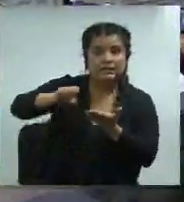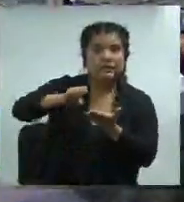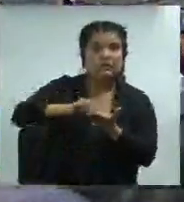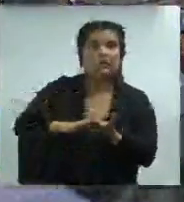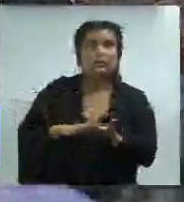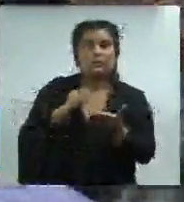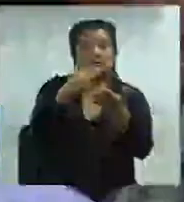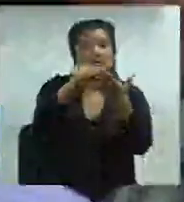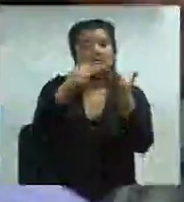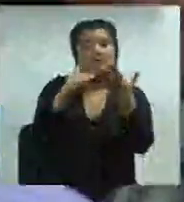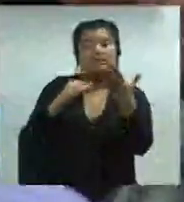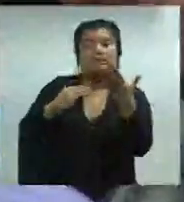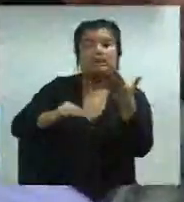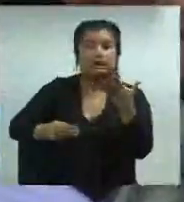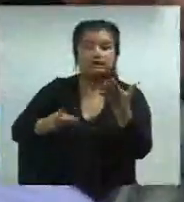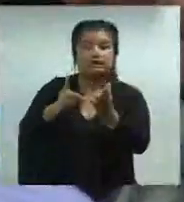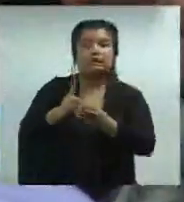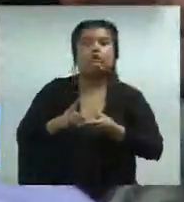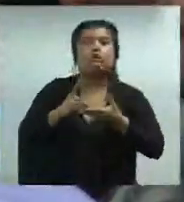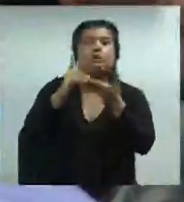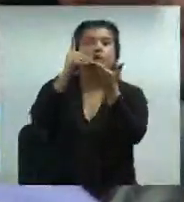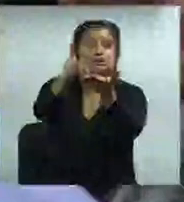suministros totalmente de donaciones.